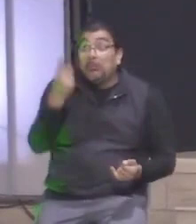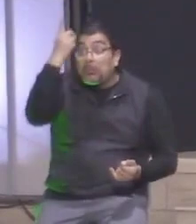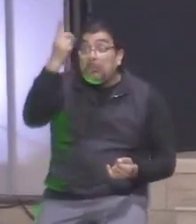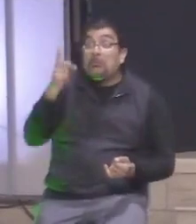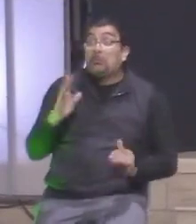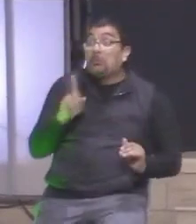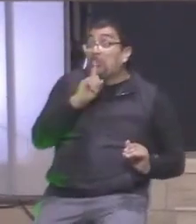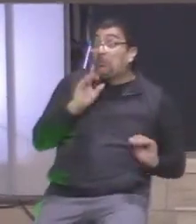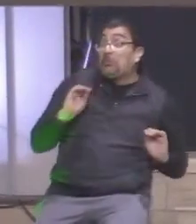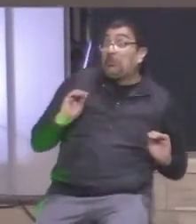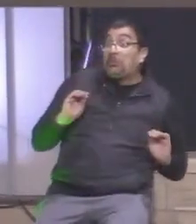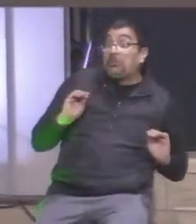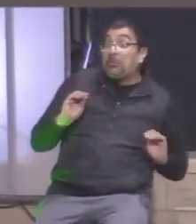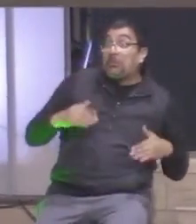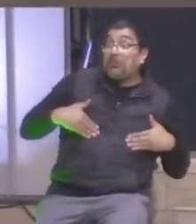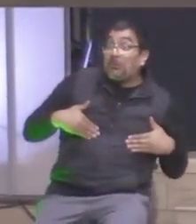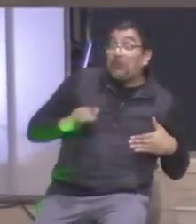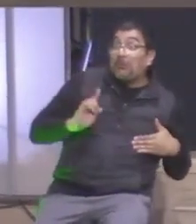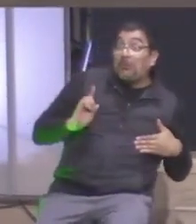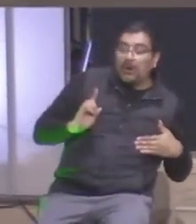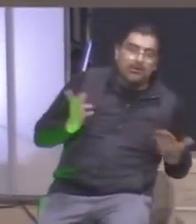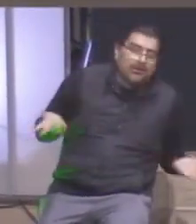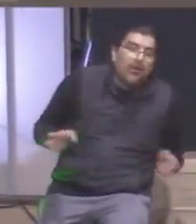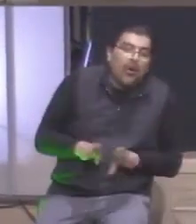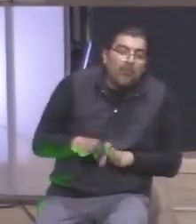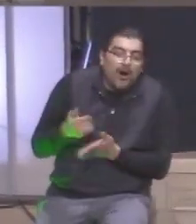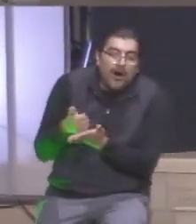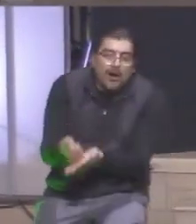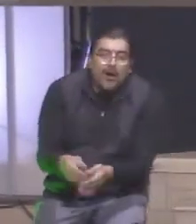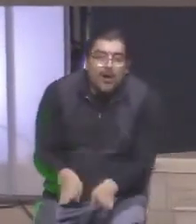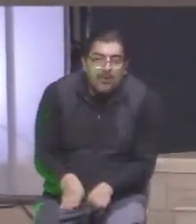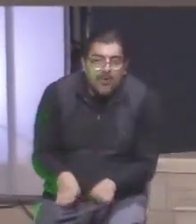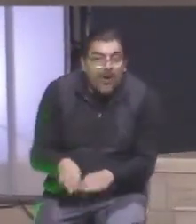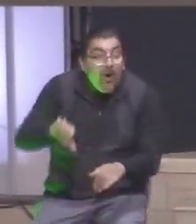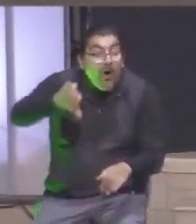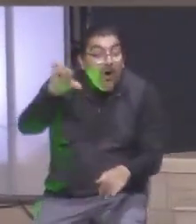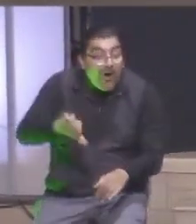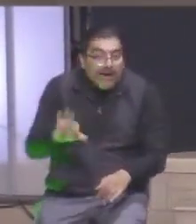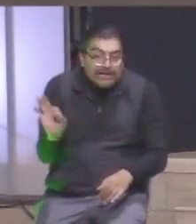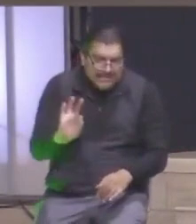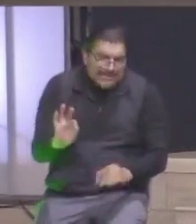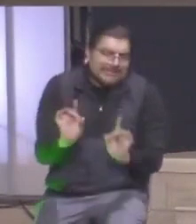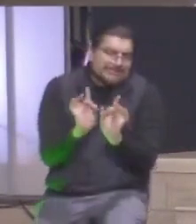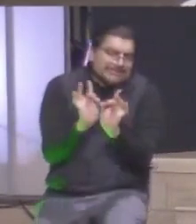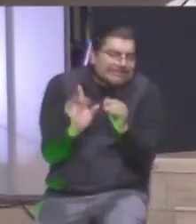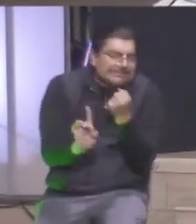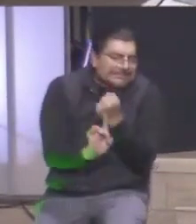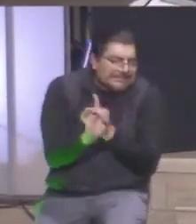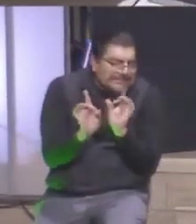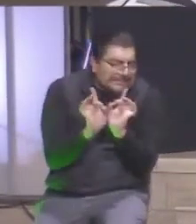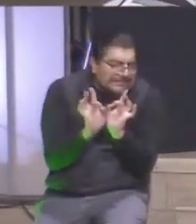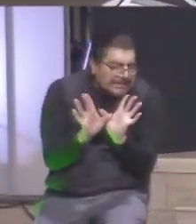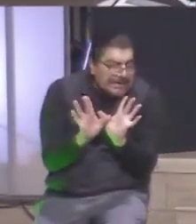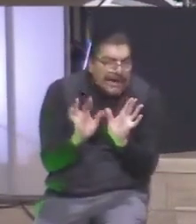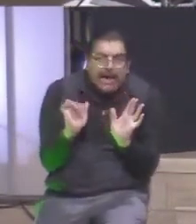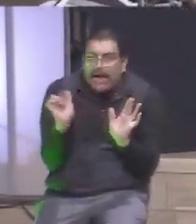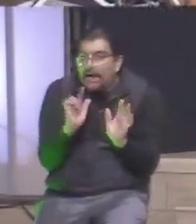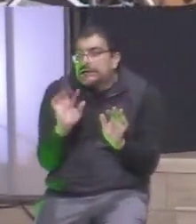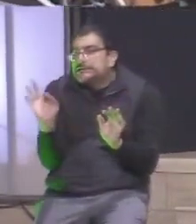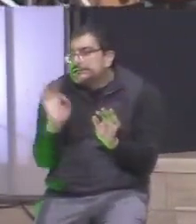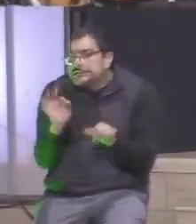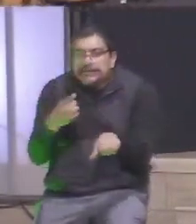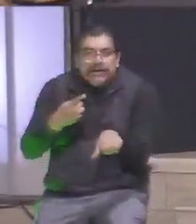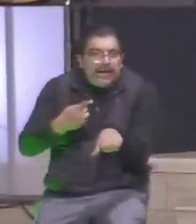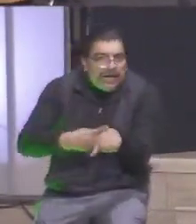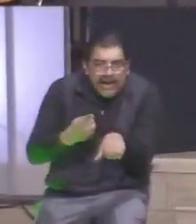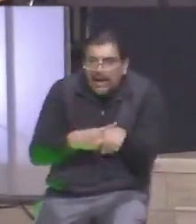curiosamente no sé cómo se llame el problema que estés viviendo tú en el día de hoy no sé si tú estás viviendo algún algún momento de de de